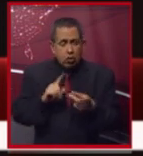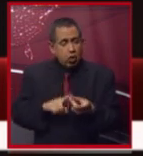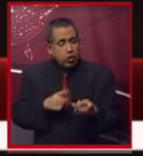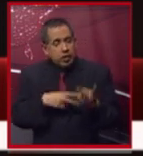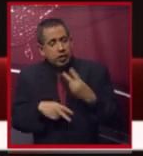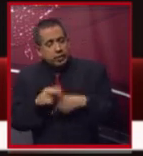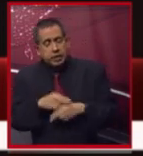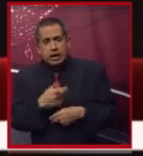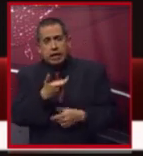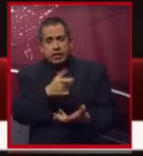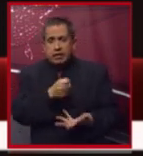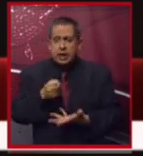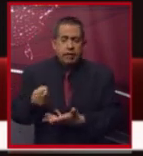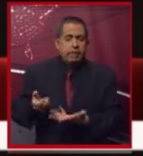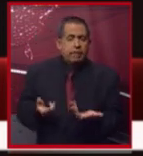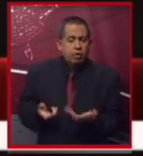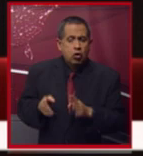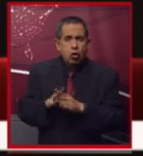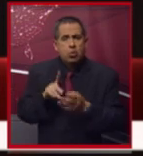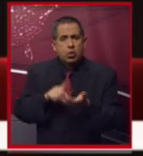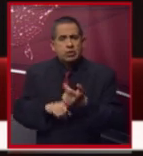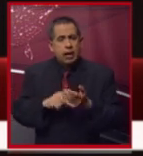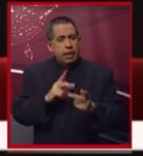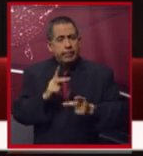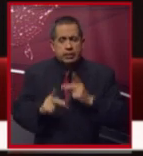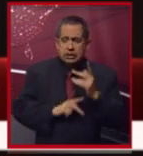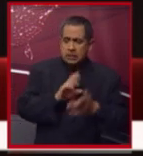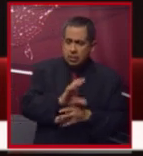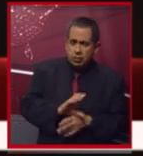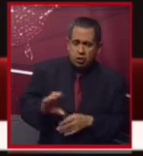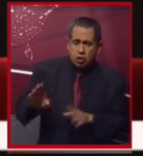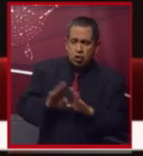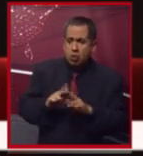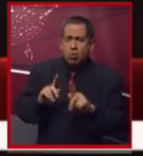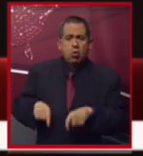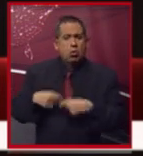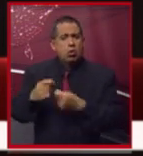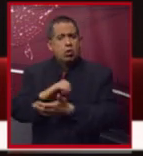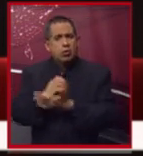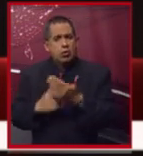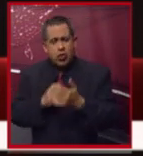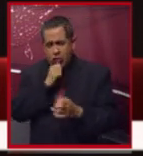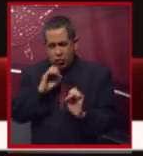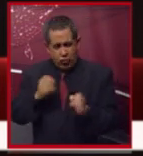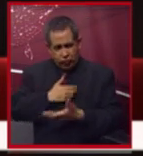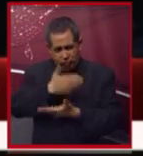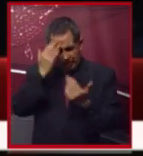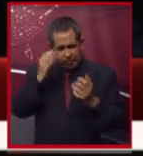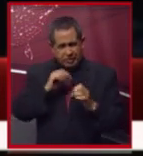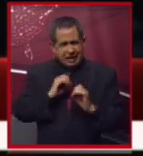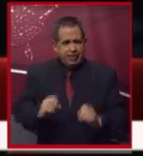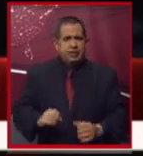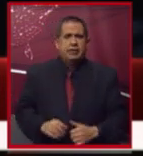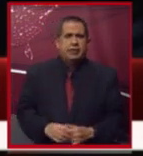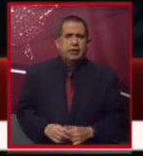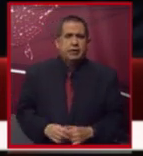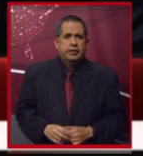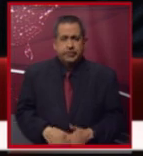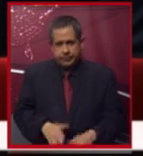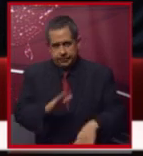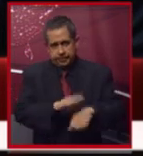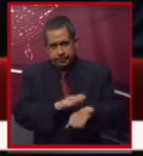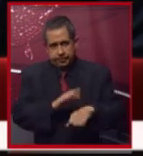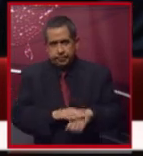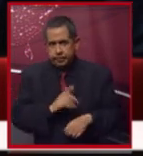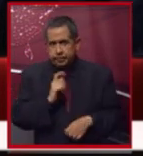de los recursos, las condiciones de los préstamos y las contraprestaciones pactadas. El exhorto